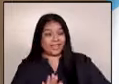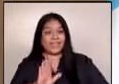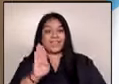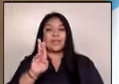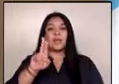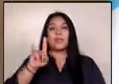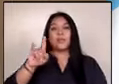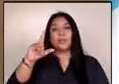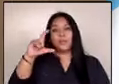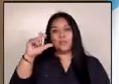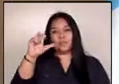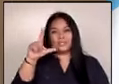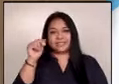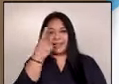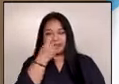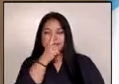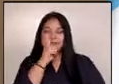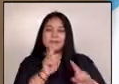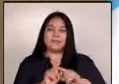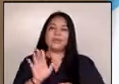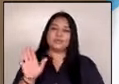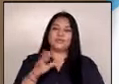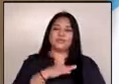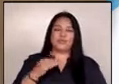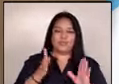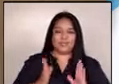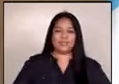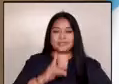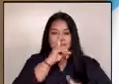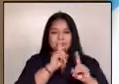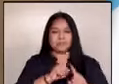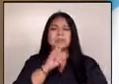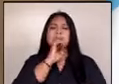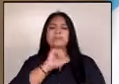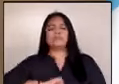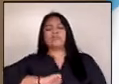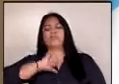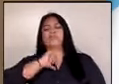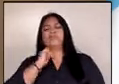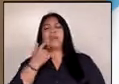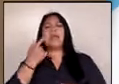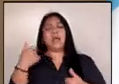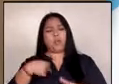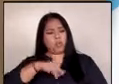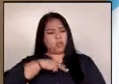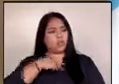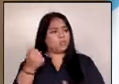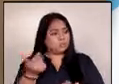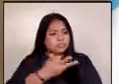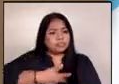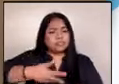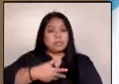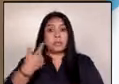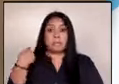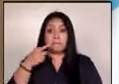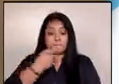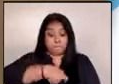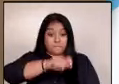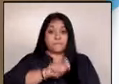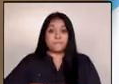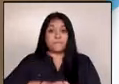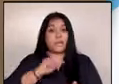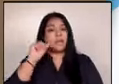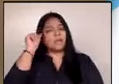usted y a usted señor ministro Es un honor tenerles con nosotros para firmar este memorándum de entendimiento del que ya